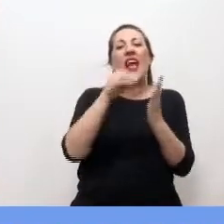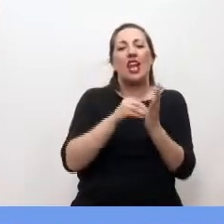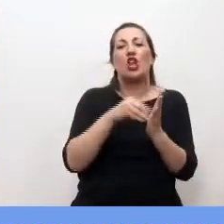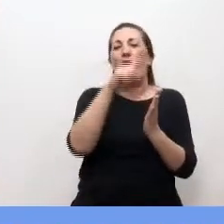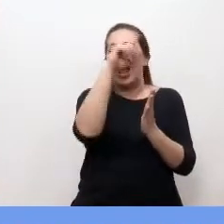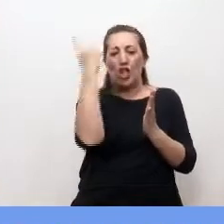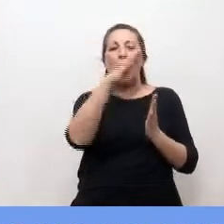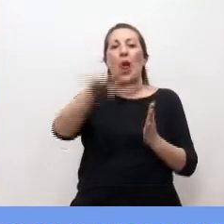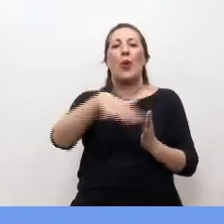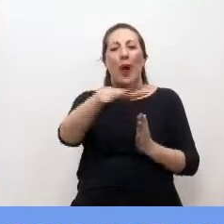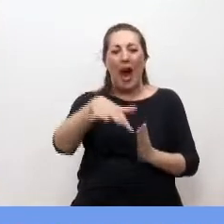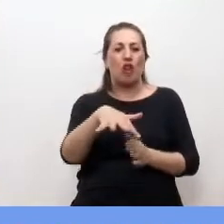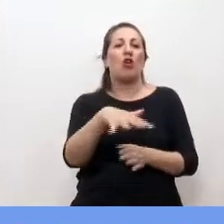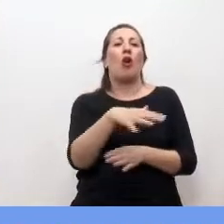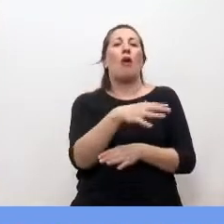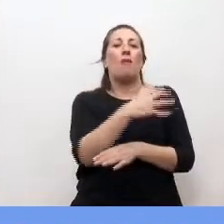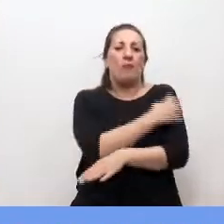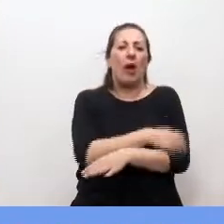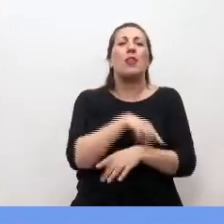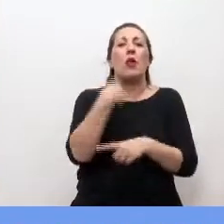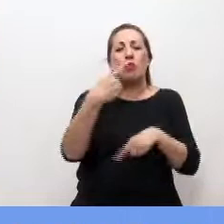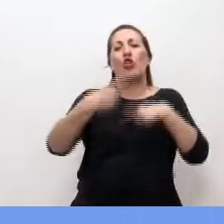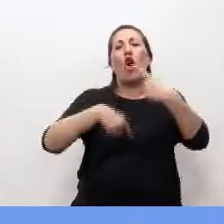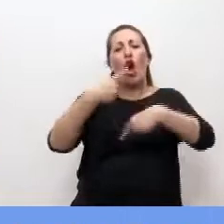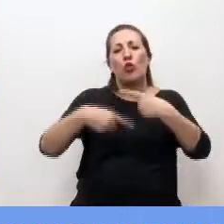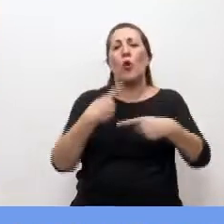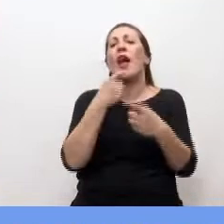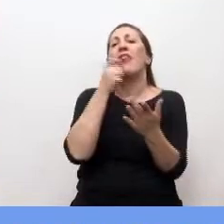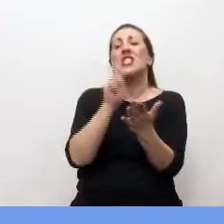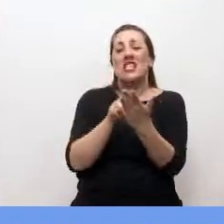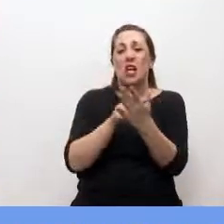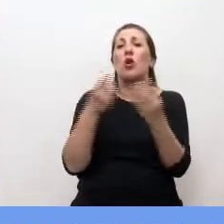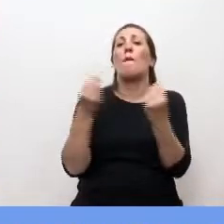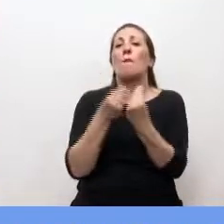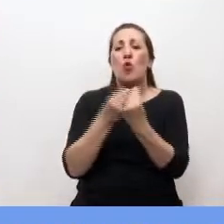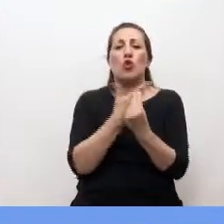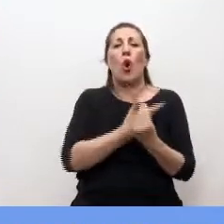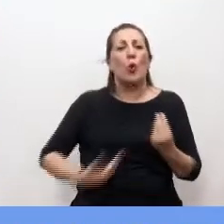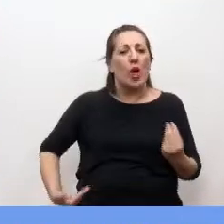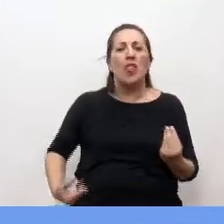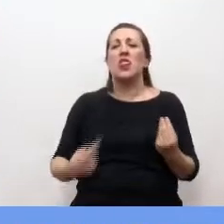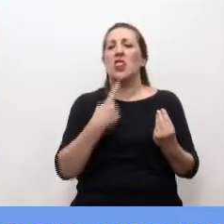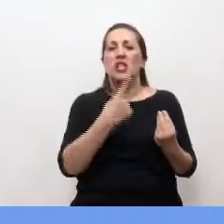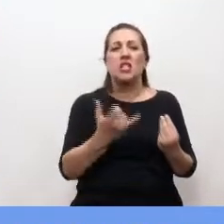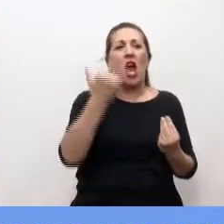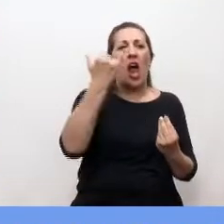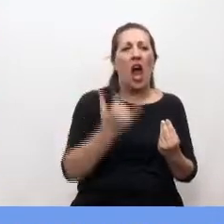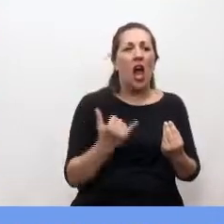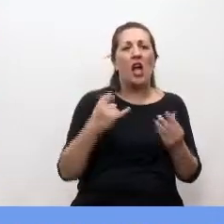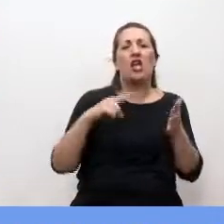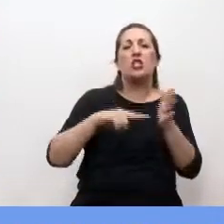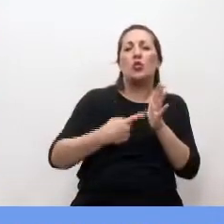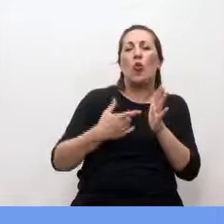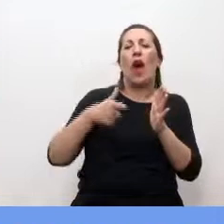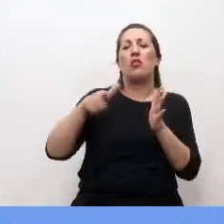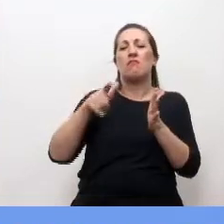populares después decidió haciendo censo a pedido de muchos gobernadores que decían a tenemos ciudades con menos cantidad de habitantes y